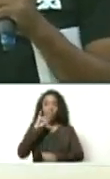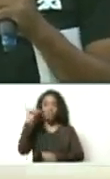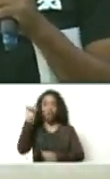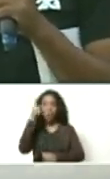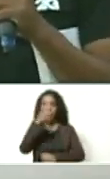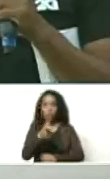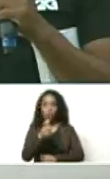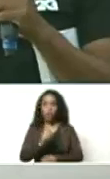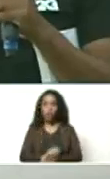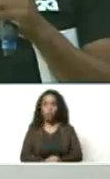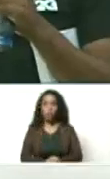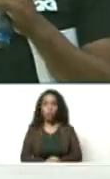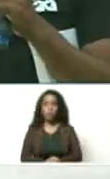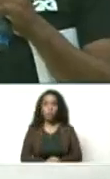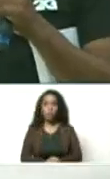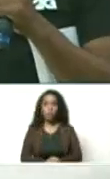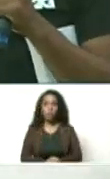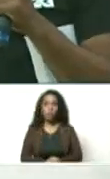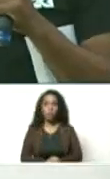persona.